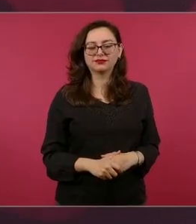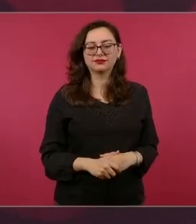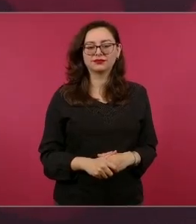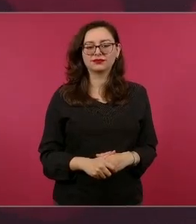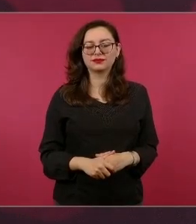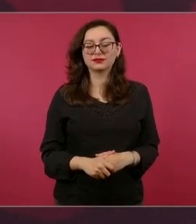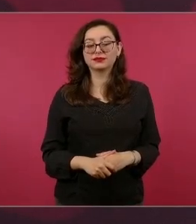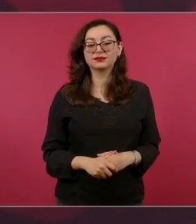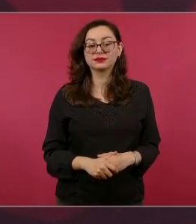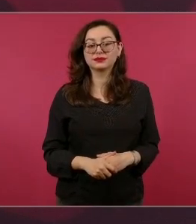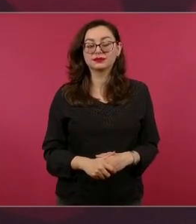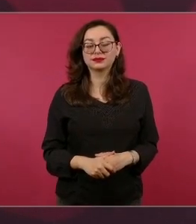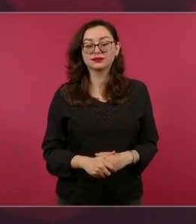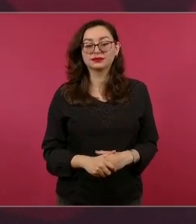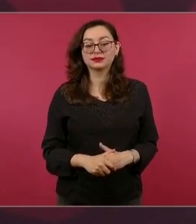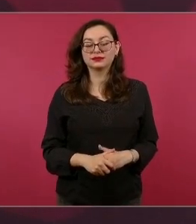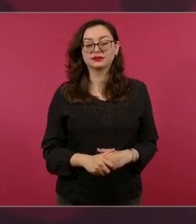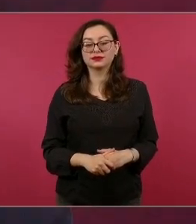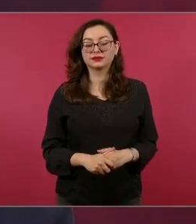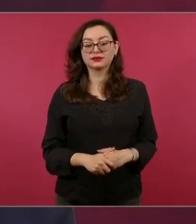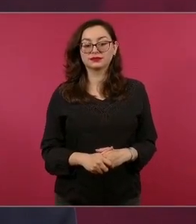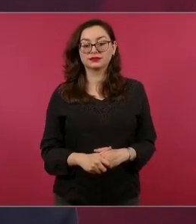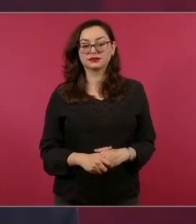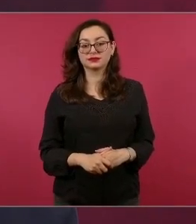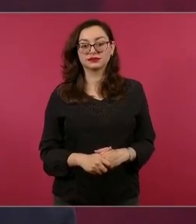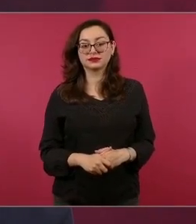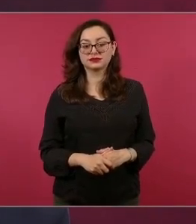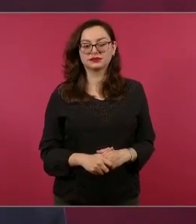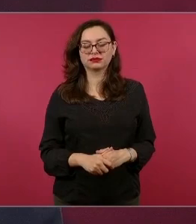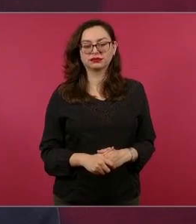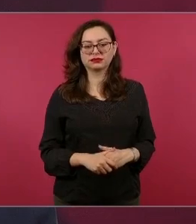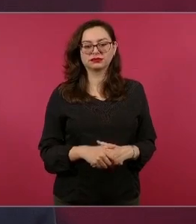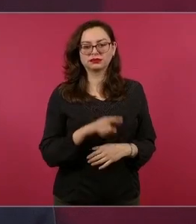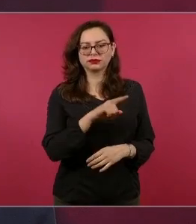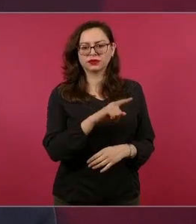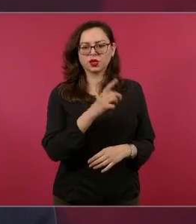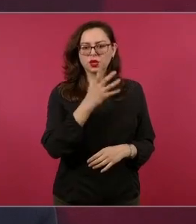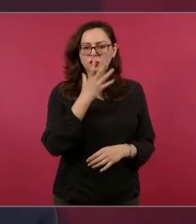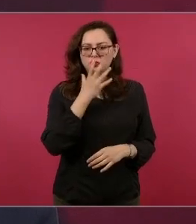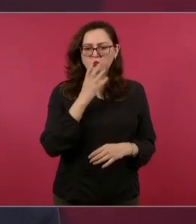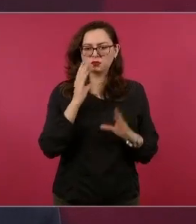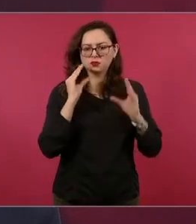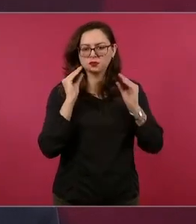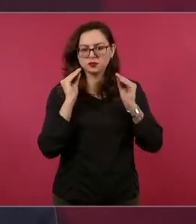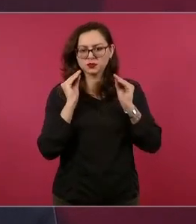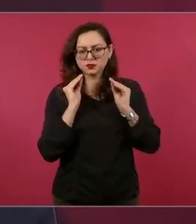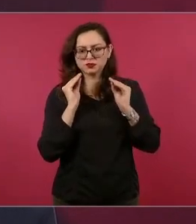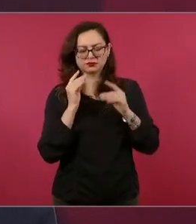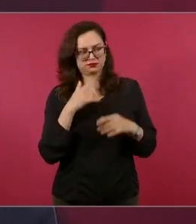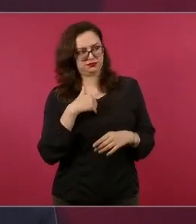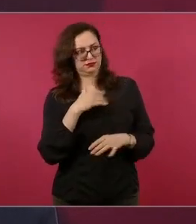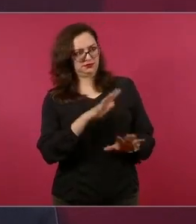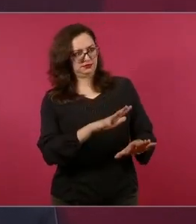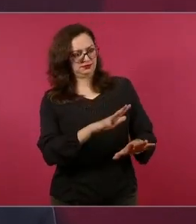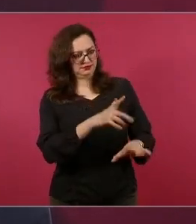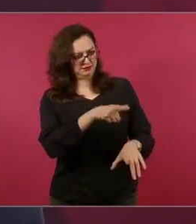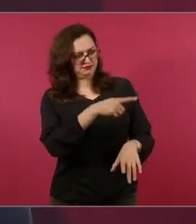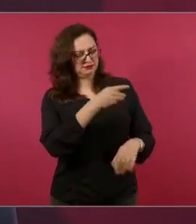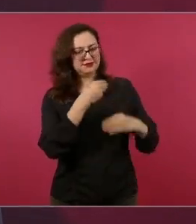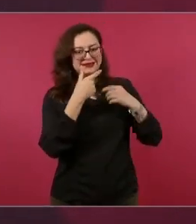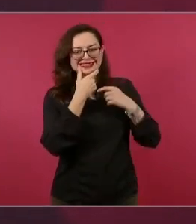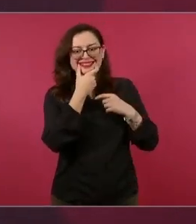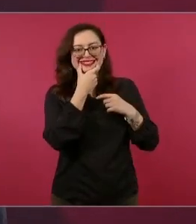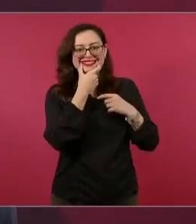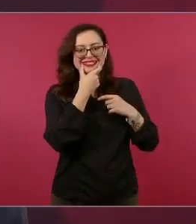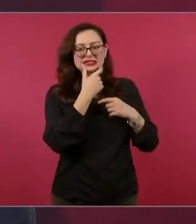Y hasta les dicen, cuando se ponen serios o como son, bueno, ¿y ahora por qué estás tan serio?